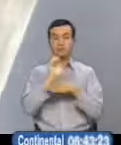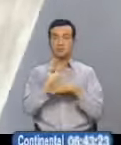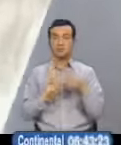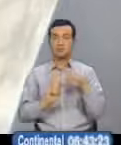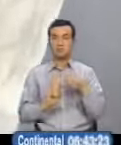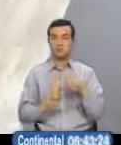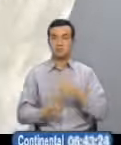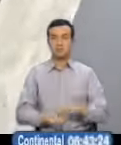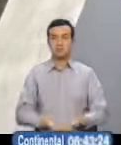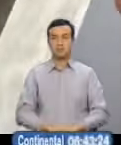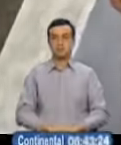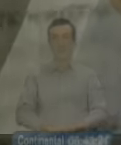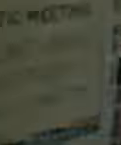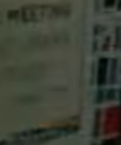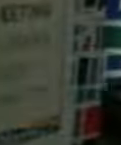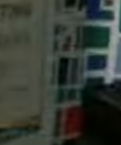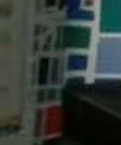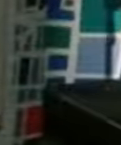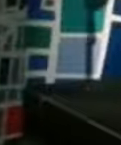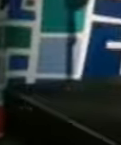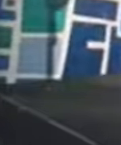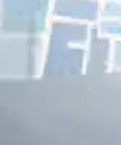García, Ecuador TV.